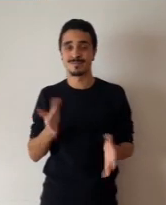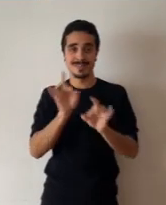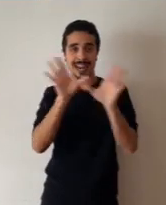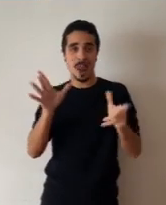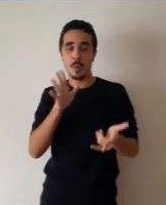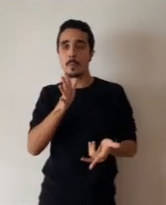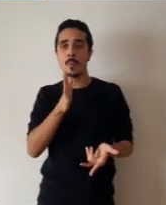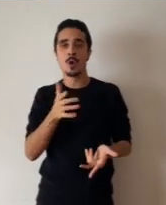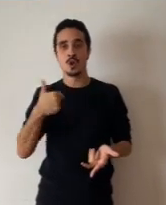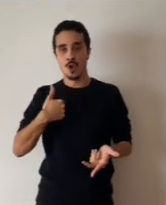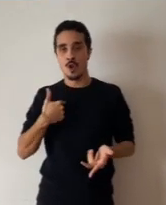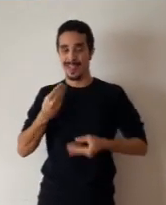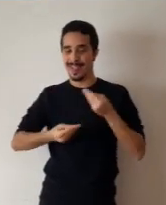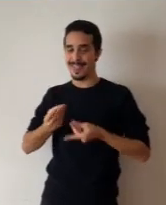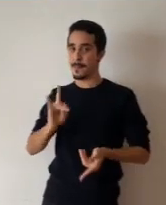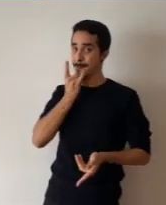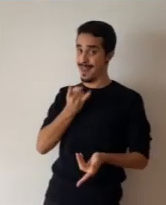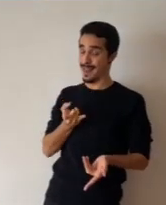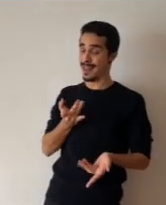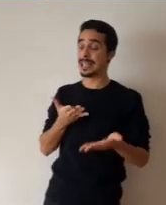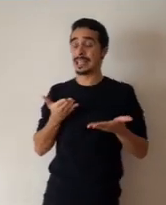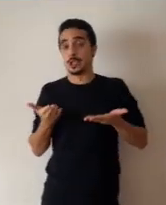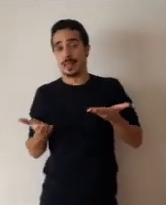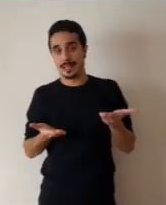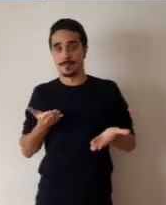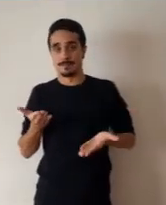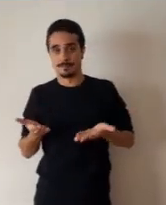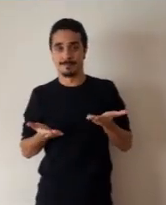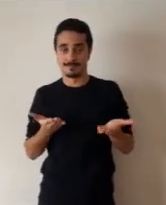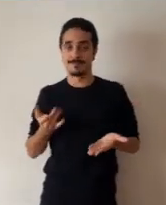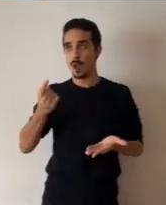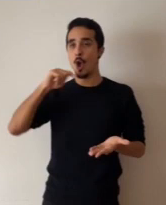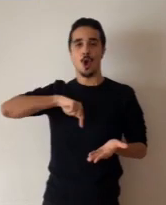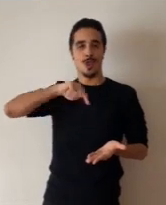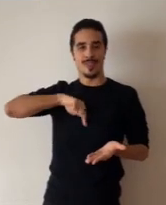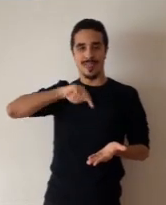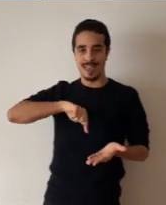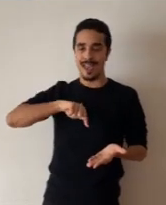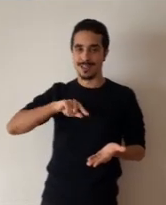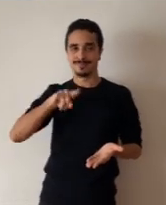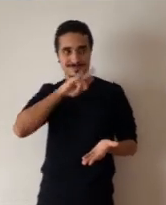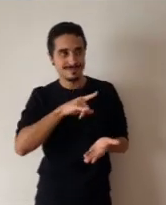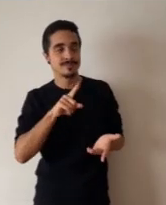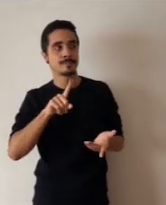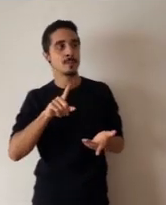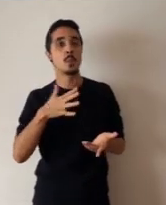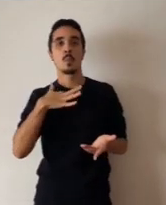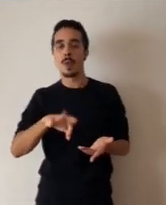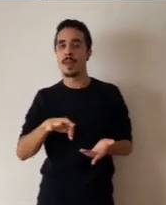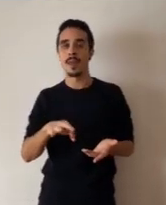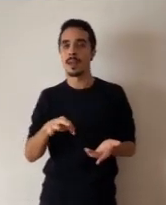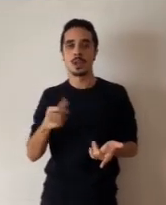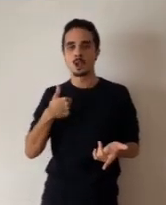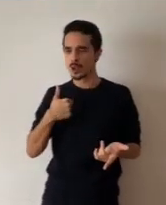a veces porque, claro, tengo esto porque he hecho tal cosa y entonces surge la mala conciencia de lo que he hecho.